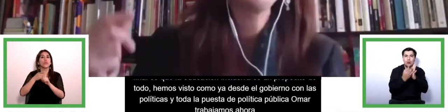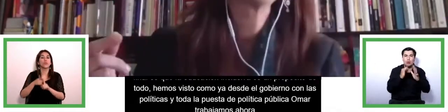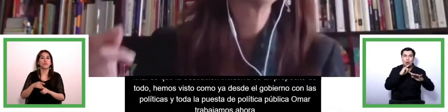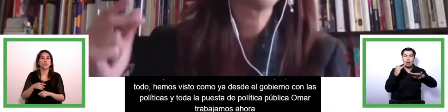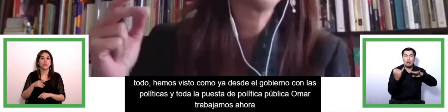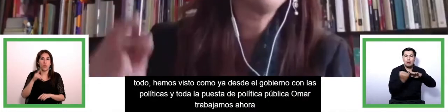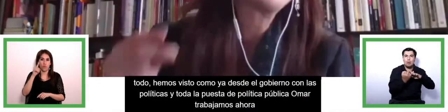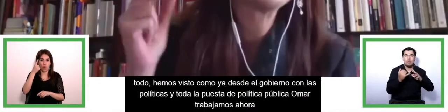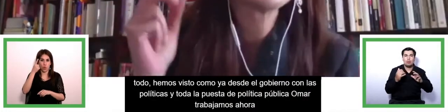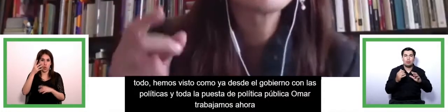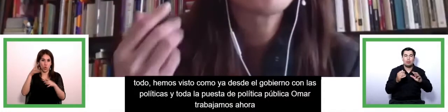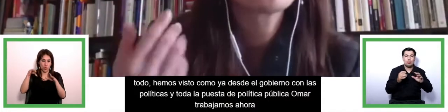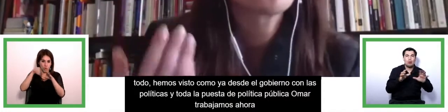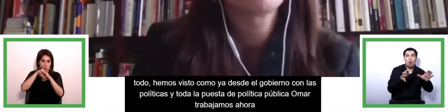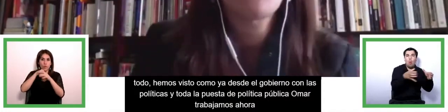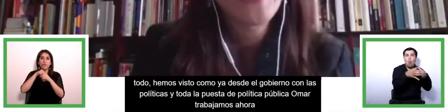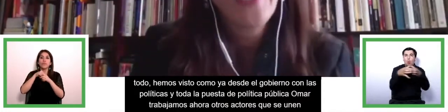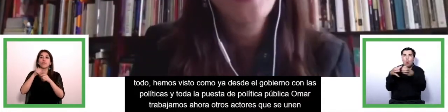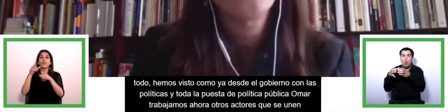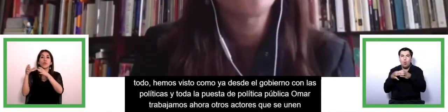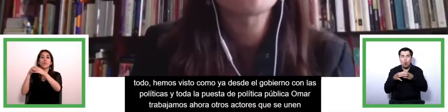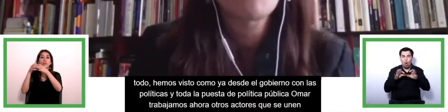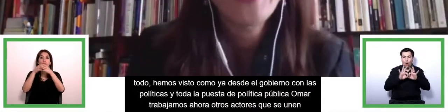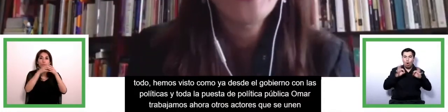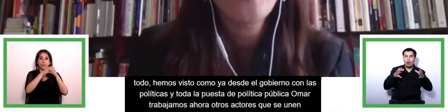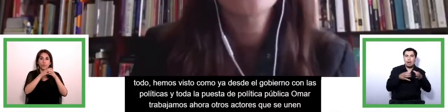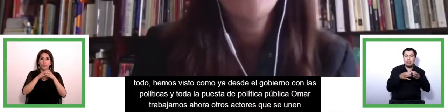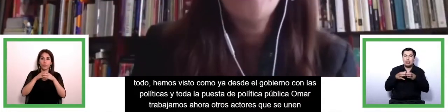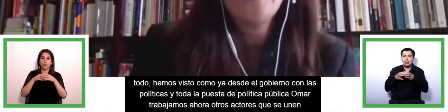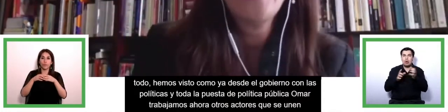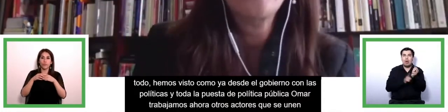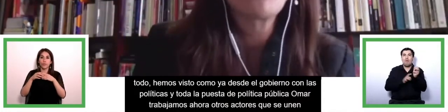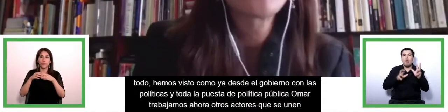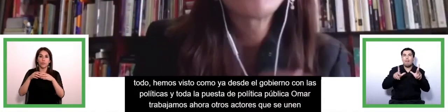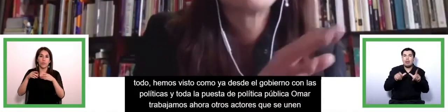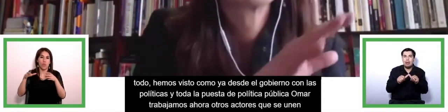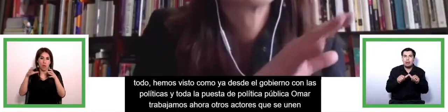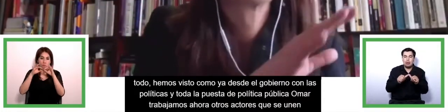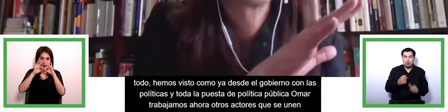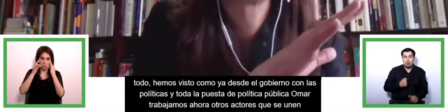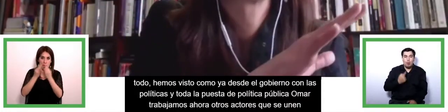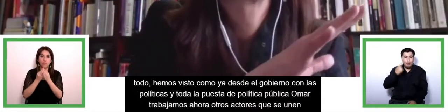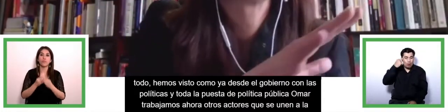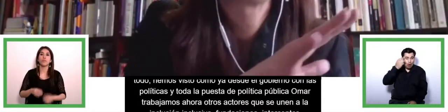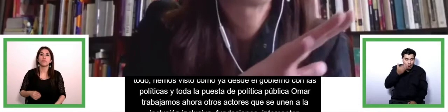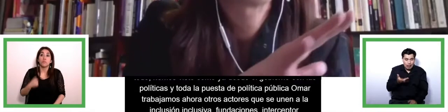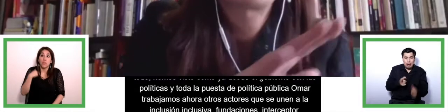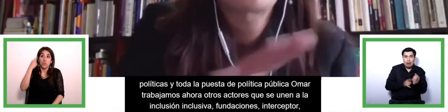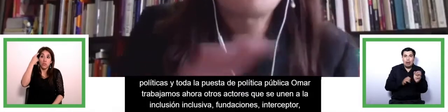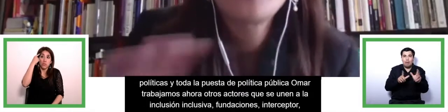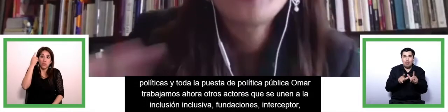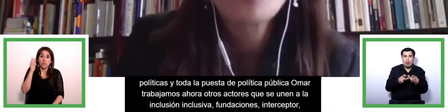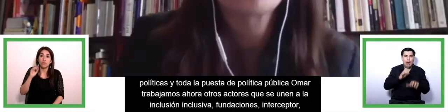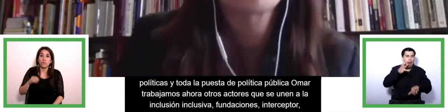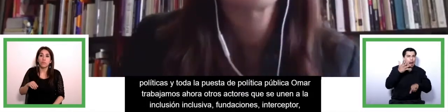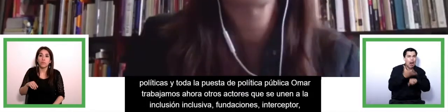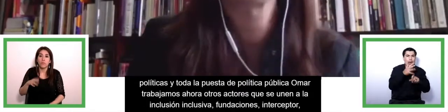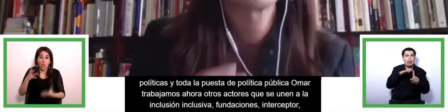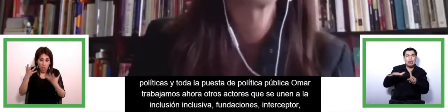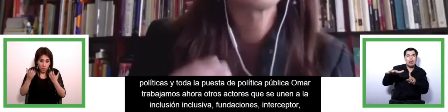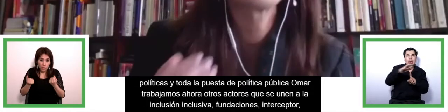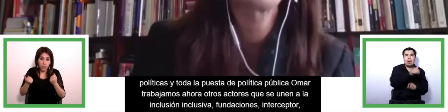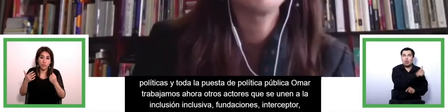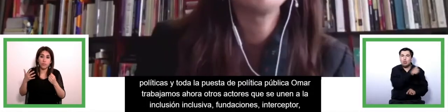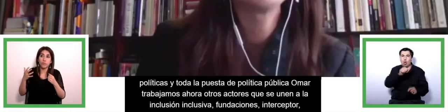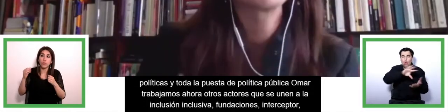sector, organizaciones de origen familiar, aquí las familias. Creo que tenemos casos maravillosos en todos los países